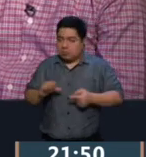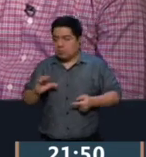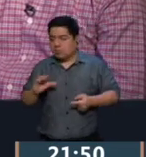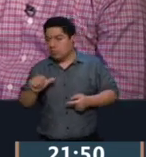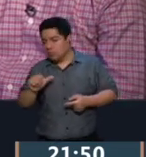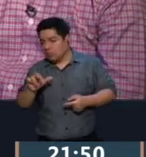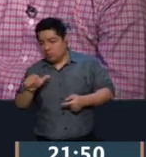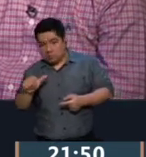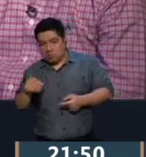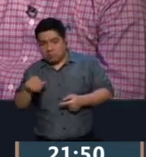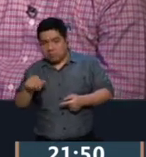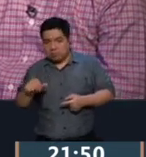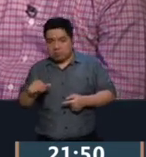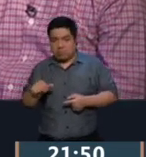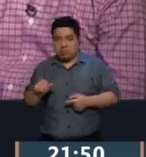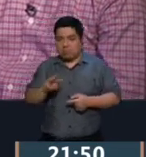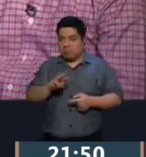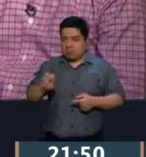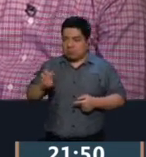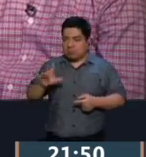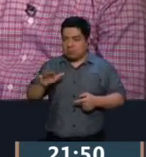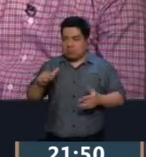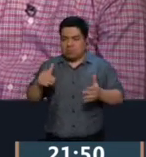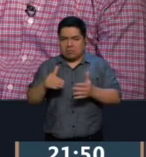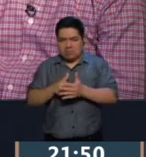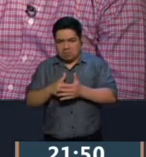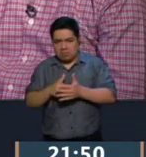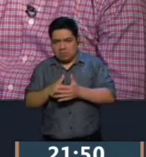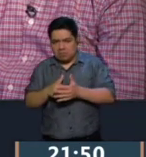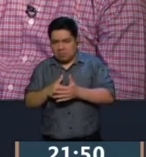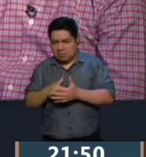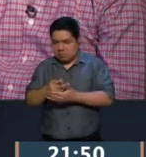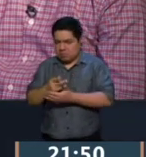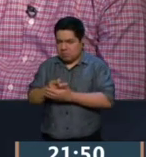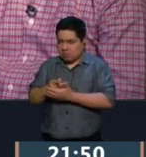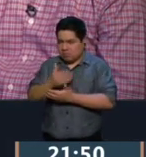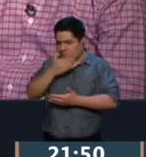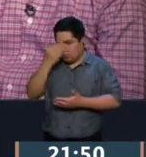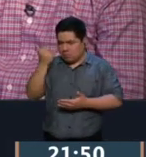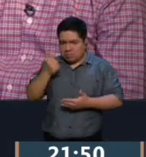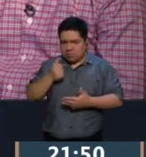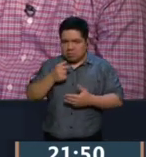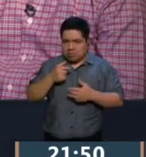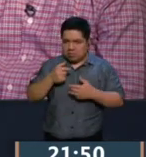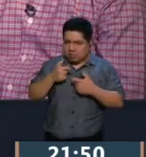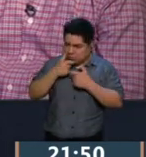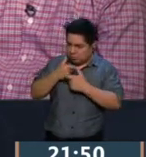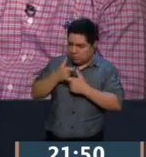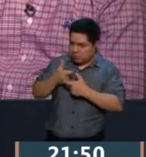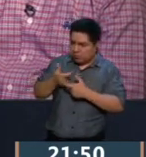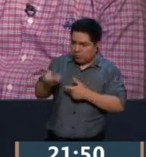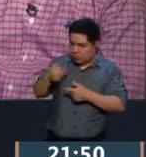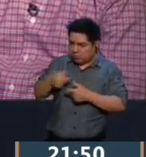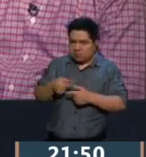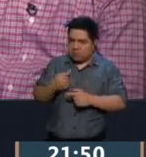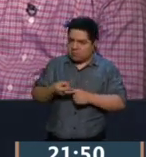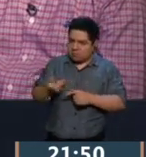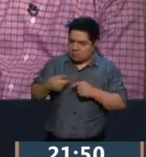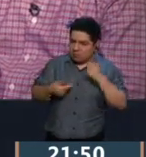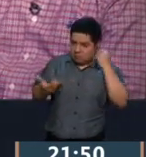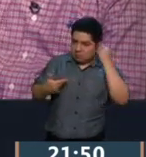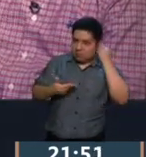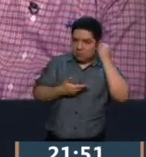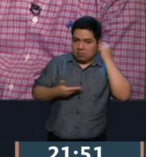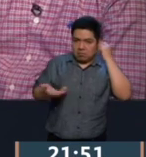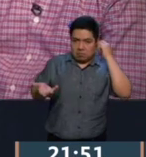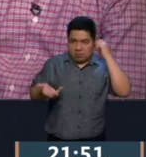reportó que en eso se ha gastado 350,000 pesos. O sea, Híjole, no sé si reír o llorar. no, hombre, pues yo quiero que me presenten al proveedor. Para adelante,